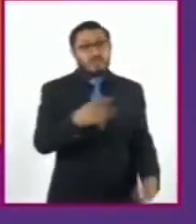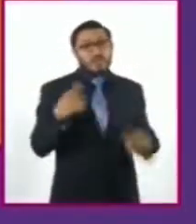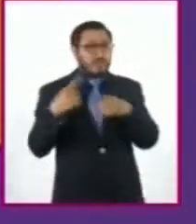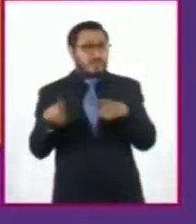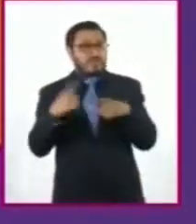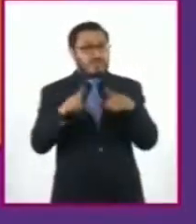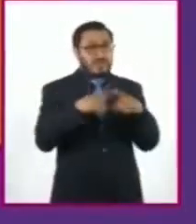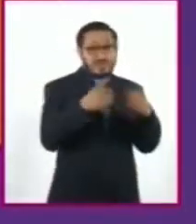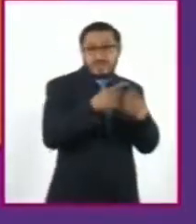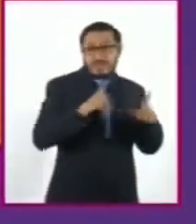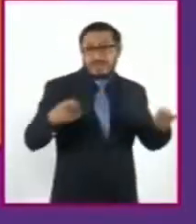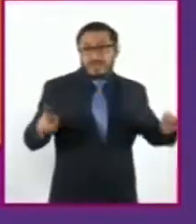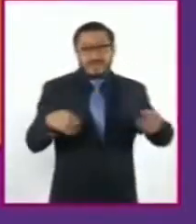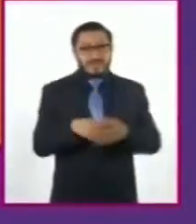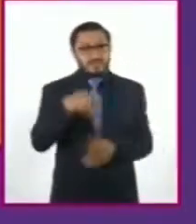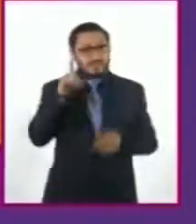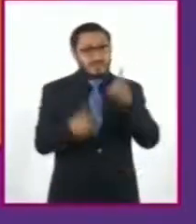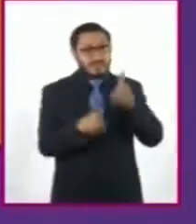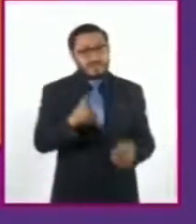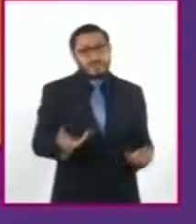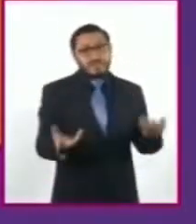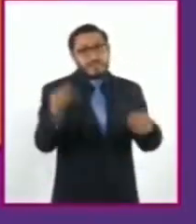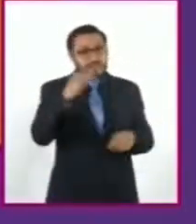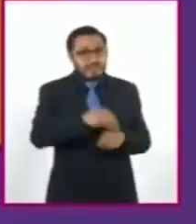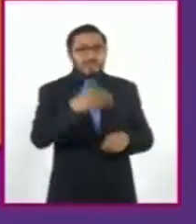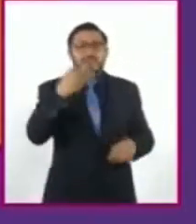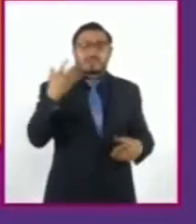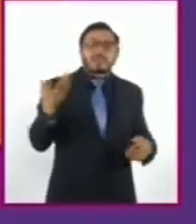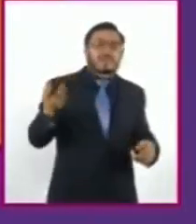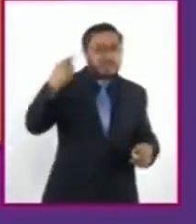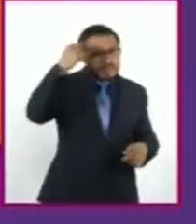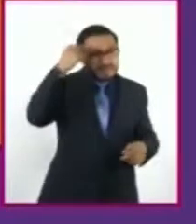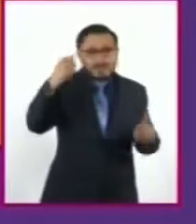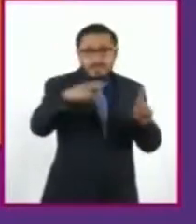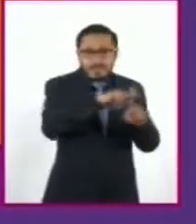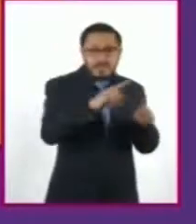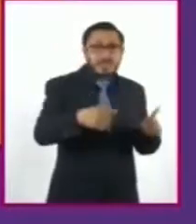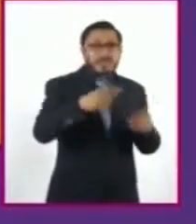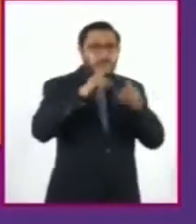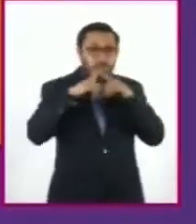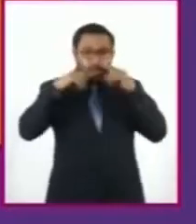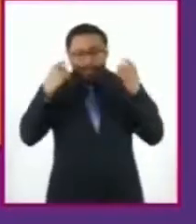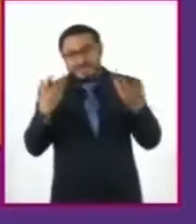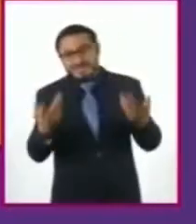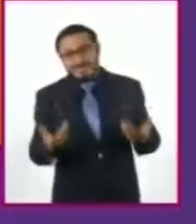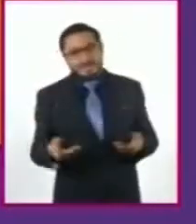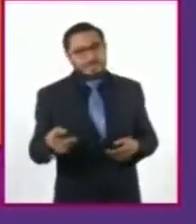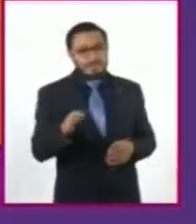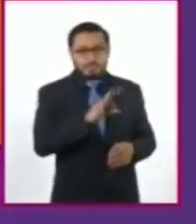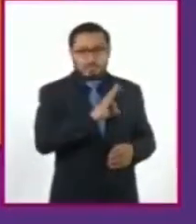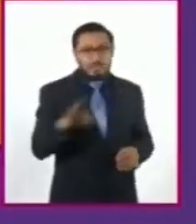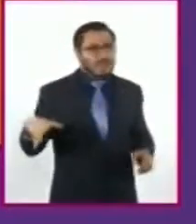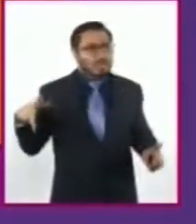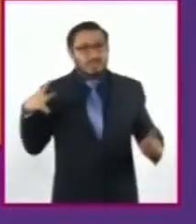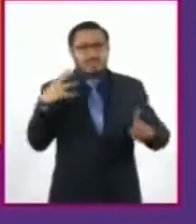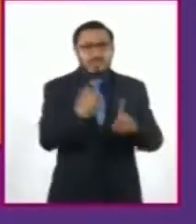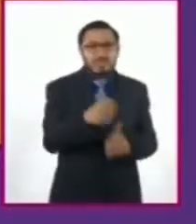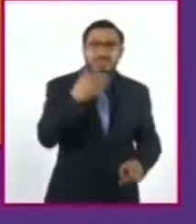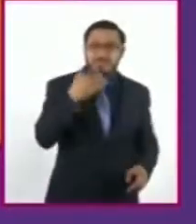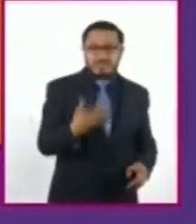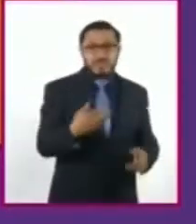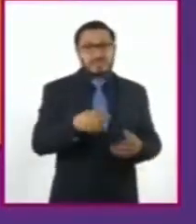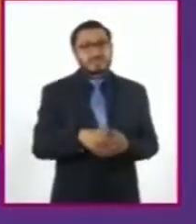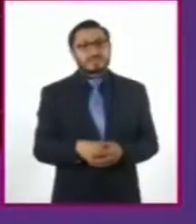y entusiasmo. Es por eso que siempre debemos ser positivos. Teniendo una sonrisa en la frente, podremos cumplir y lograr nuestras metas y